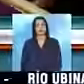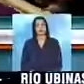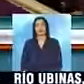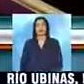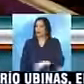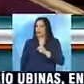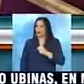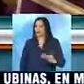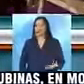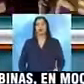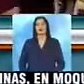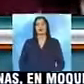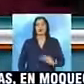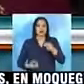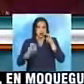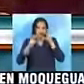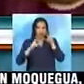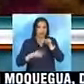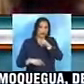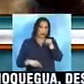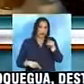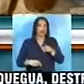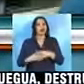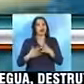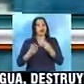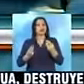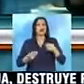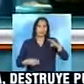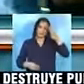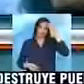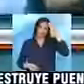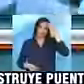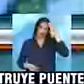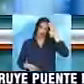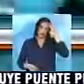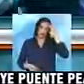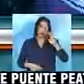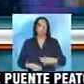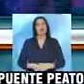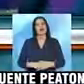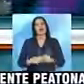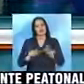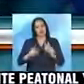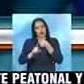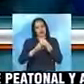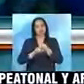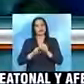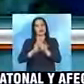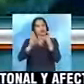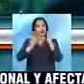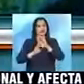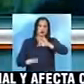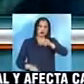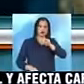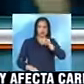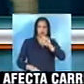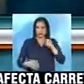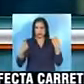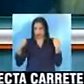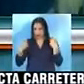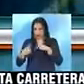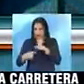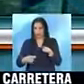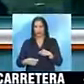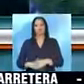Sí, por supuesto. No sé si alcanza a verlo, pero hay policía en la misma puerta del jurado. Sí, exacto, en la misma puerta